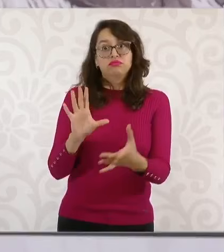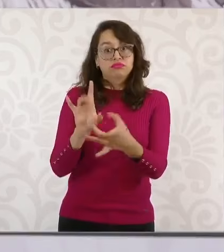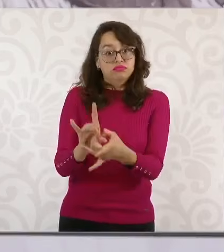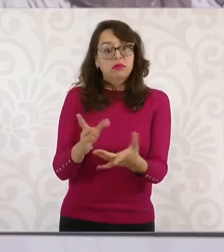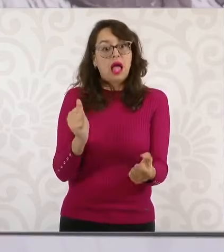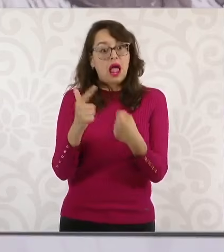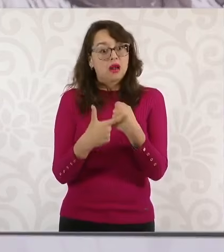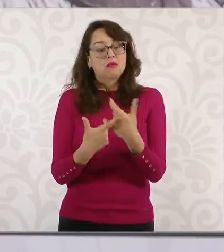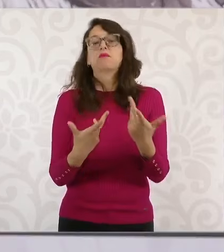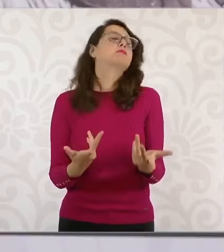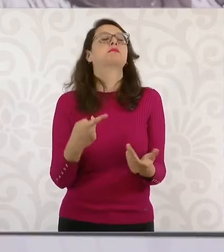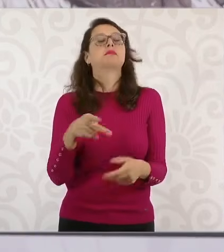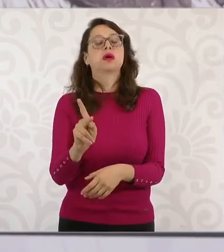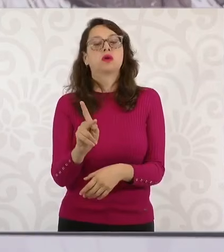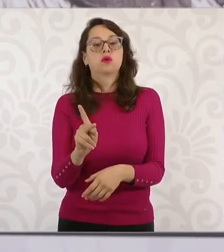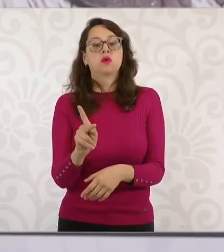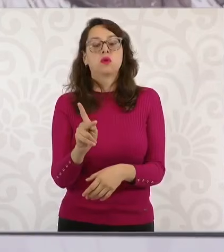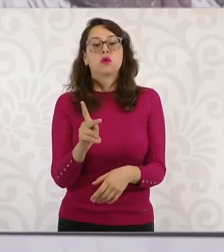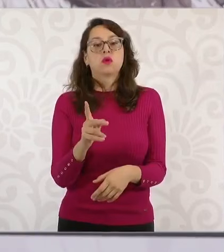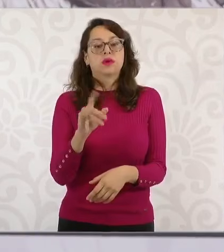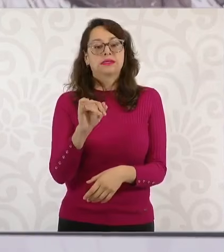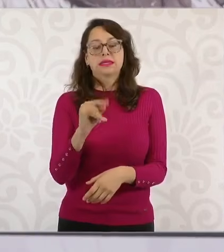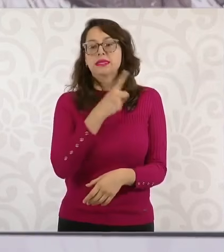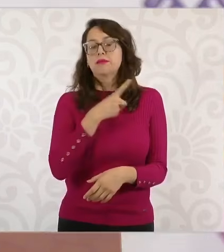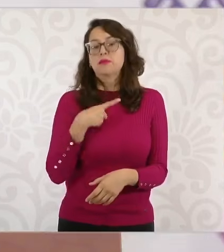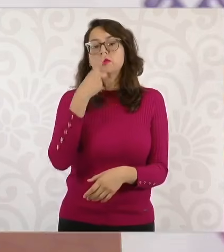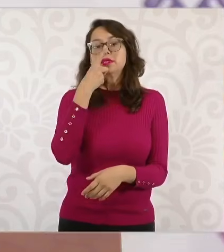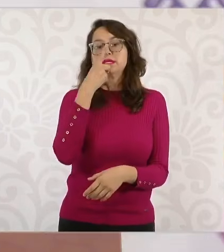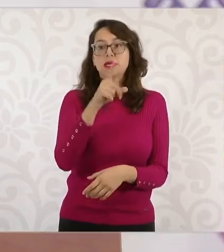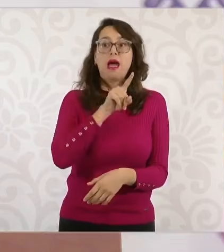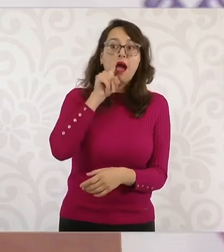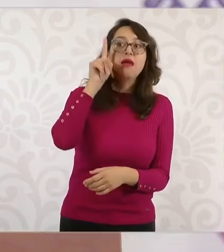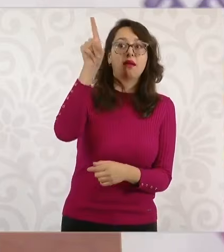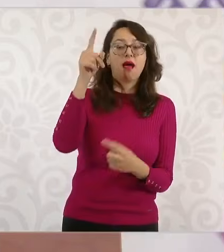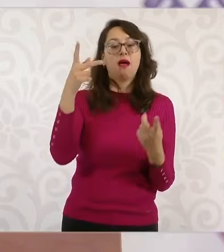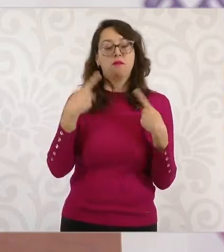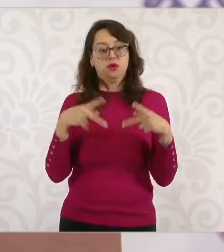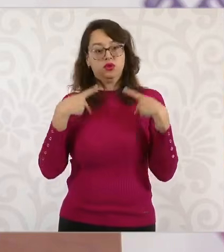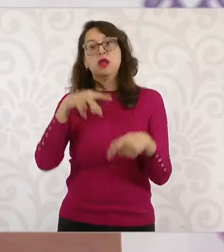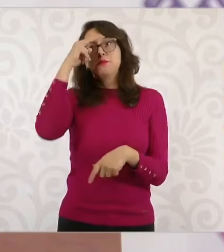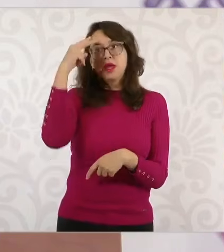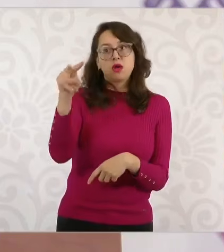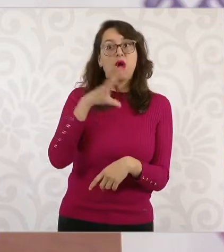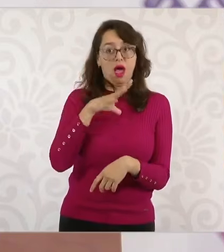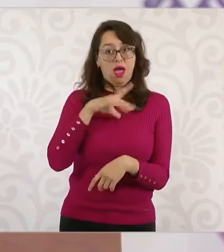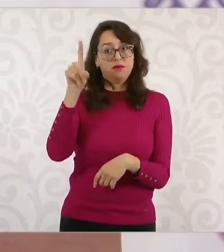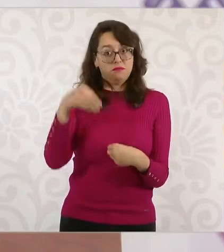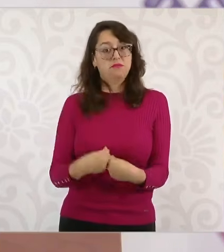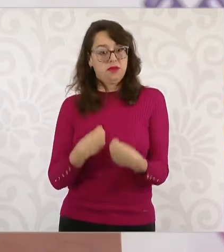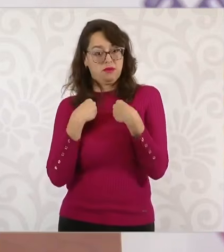En este caso vale la pena comentar, estamos en contacto con las familias mexicanas que están, los mexicanos y las mexicanas que